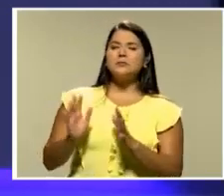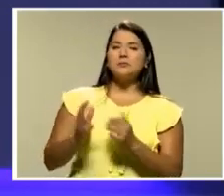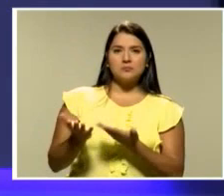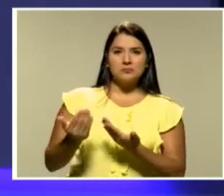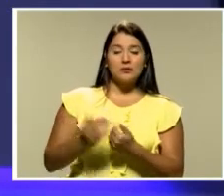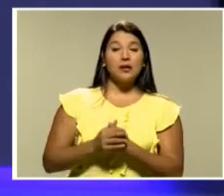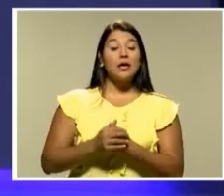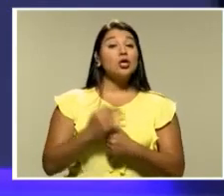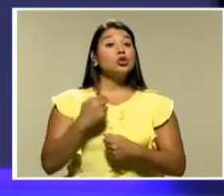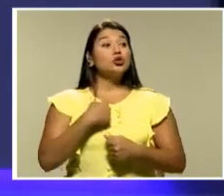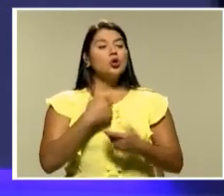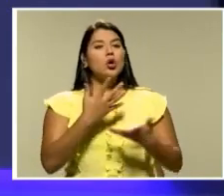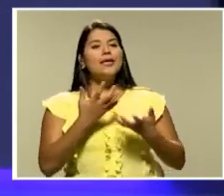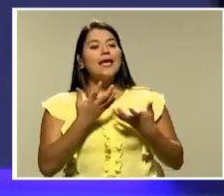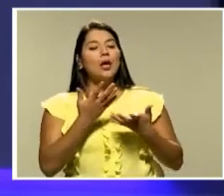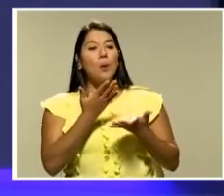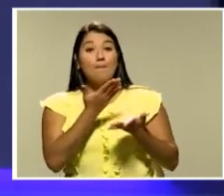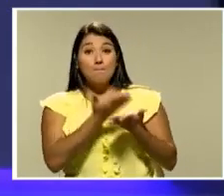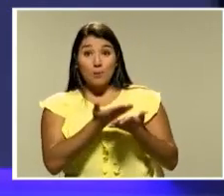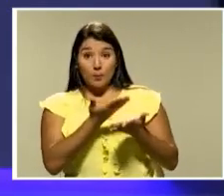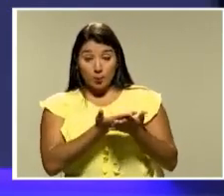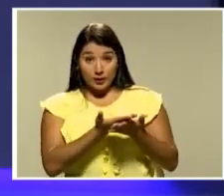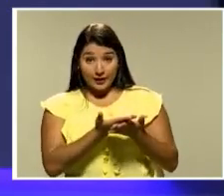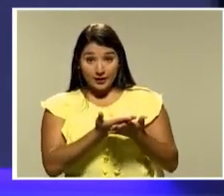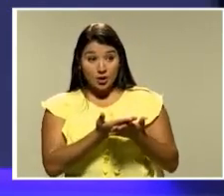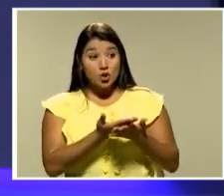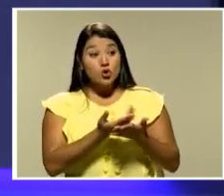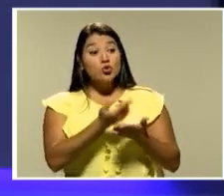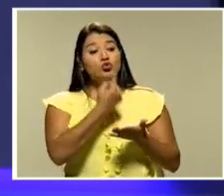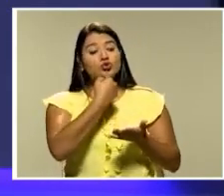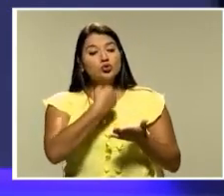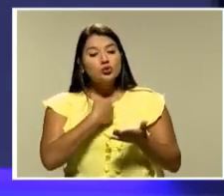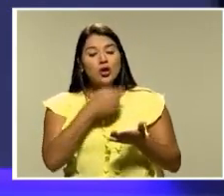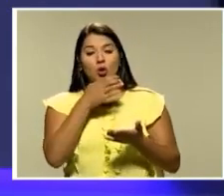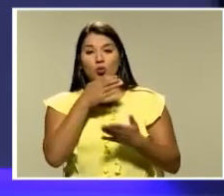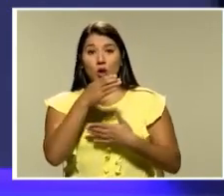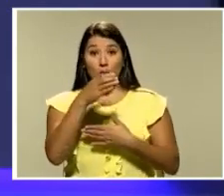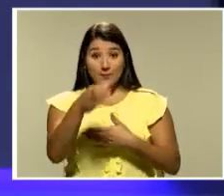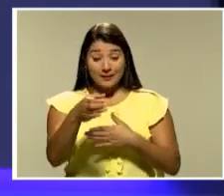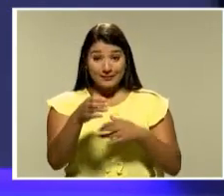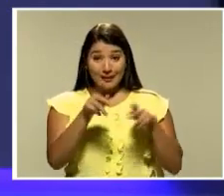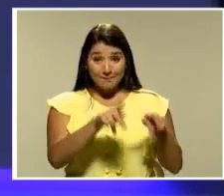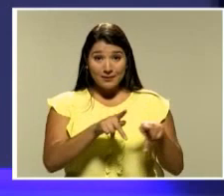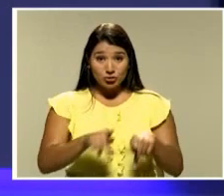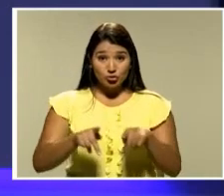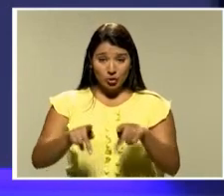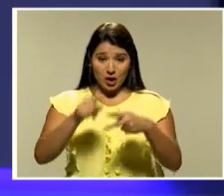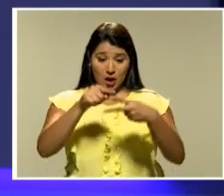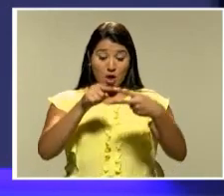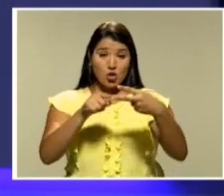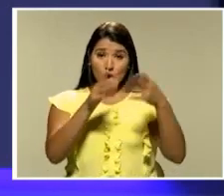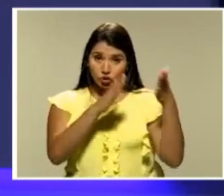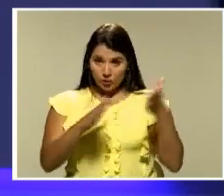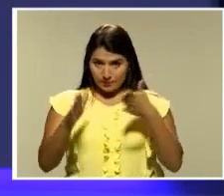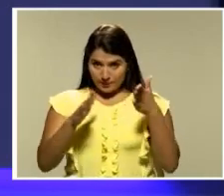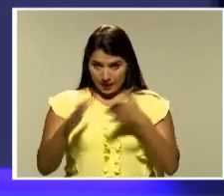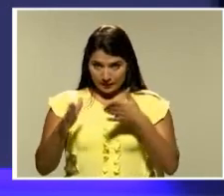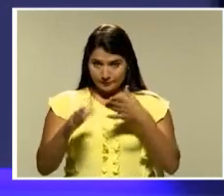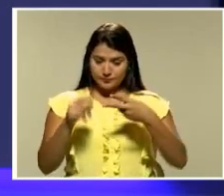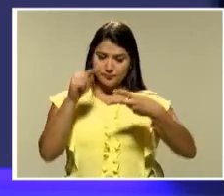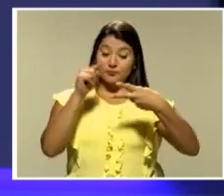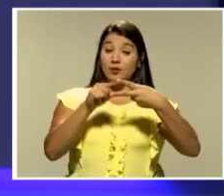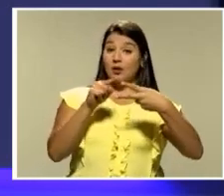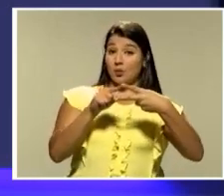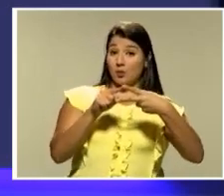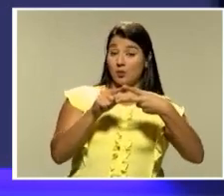Le propongo que nos recomiende a la audiencia 2 planes de vuelo. Un plan